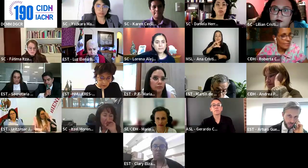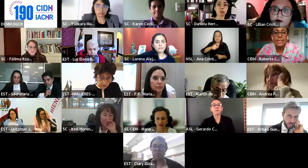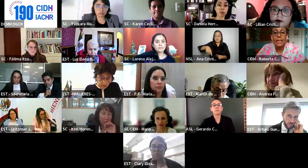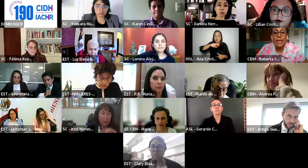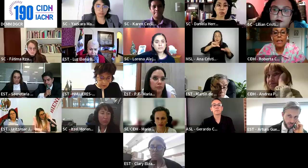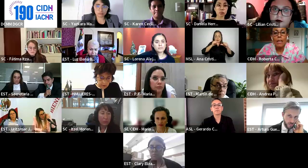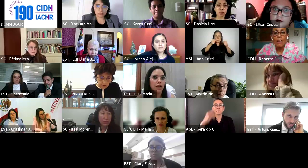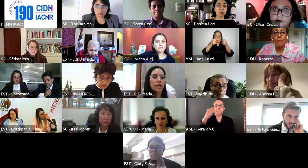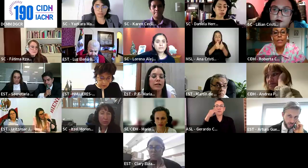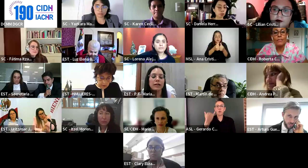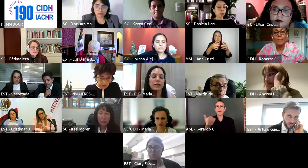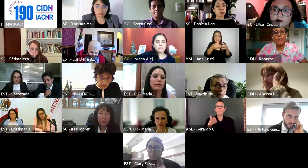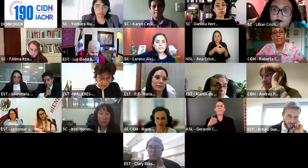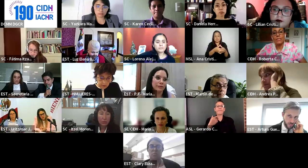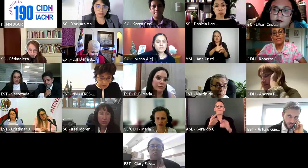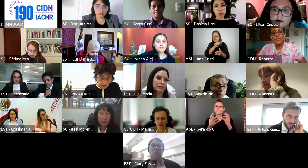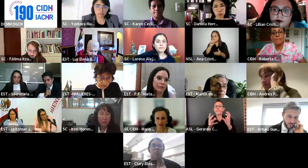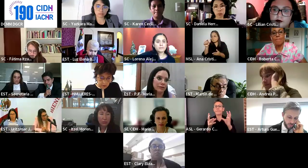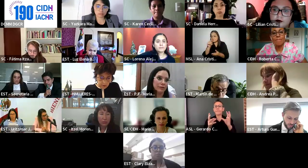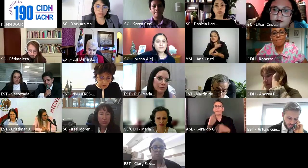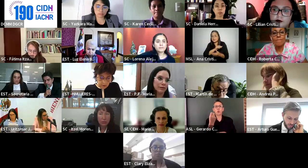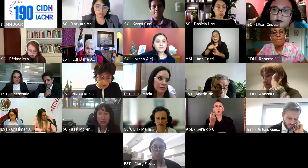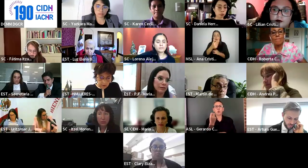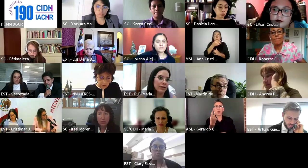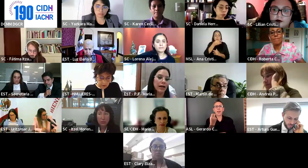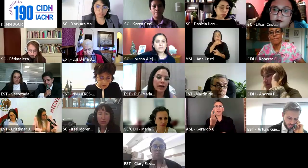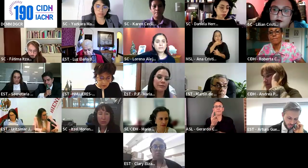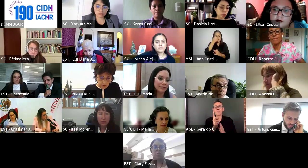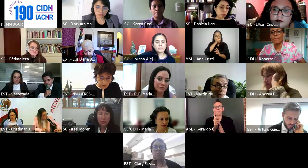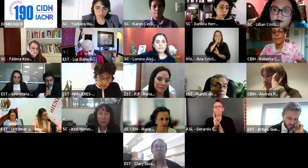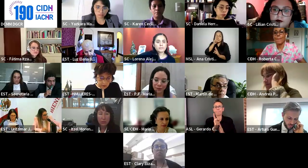12 minutes for their responses.